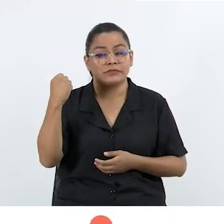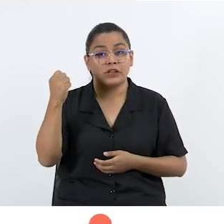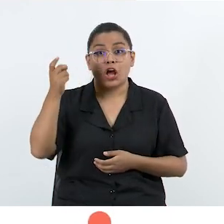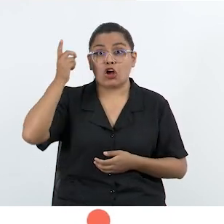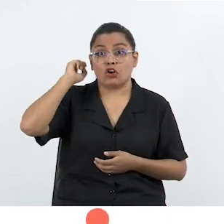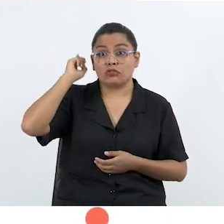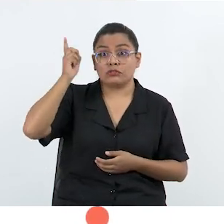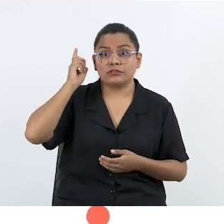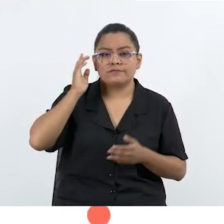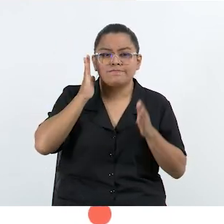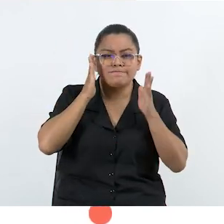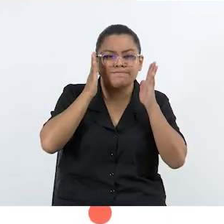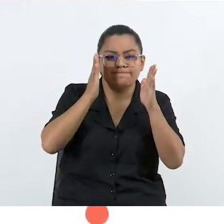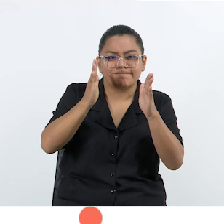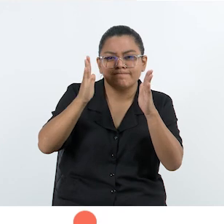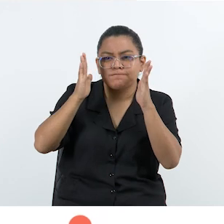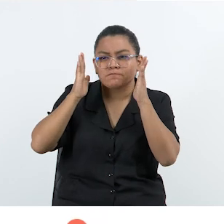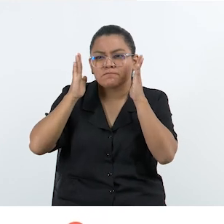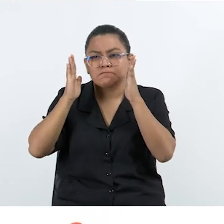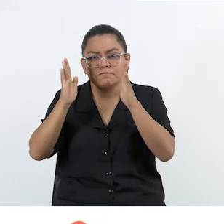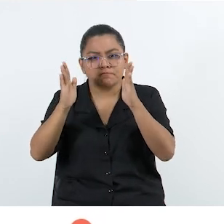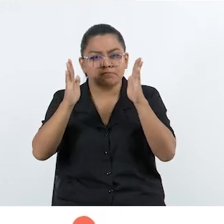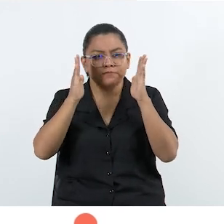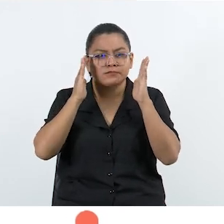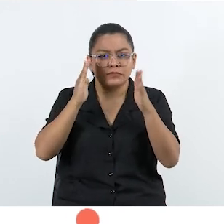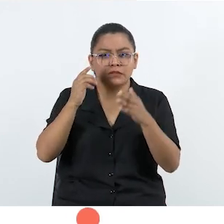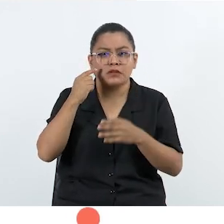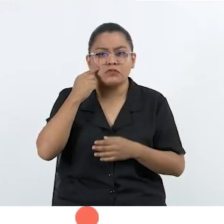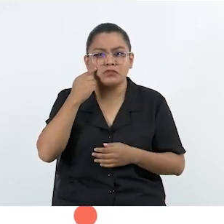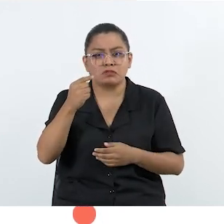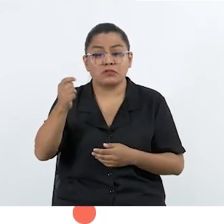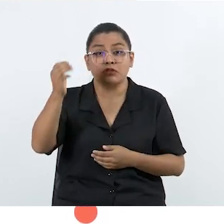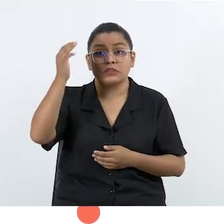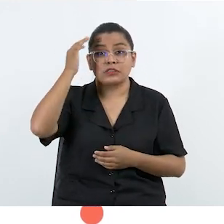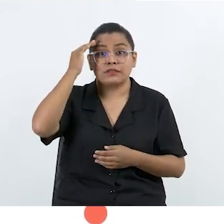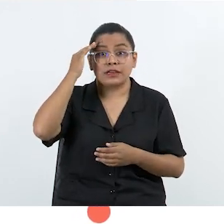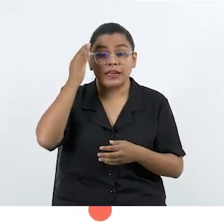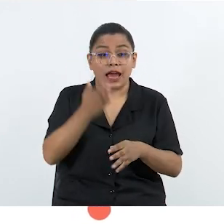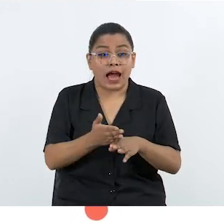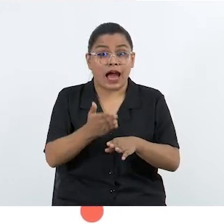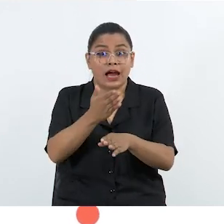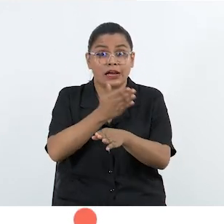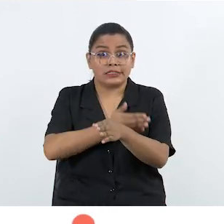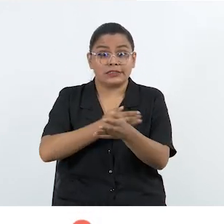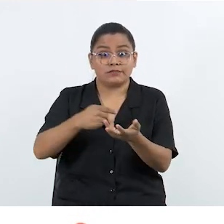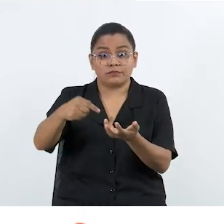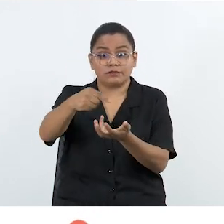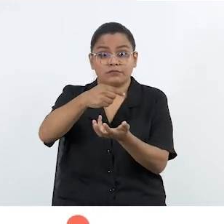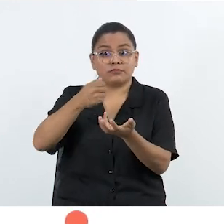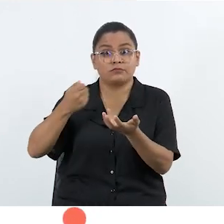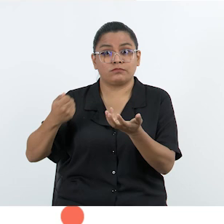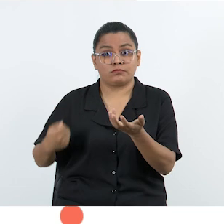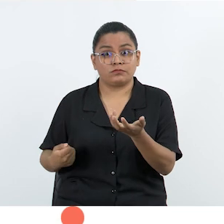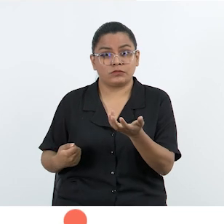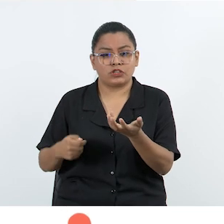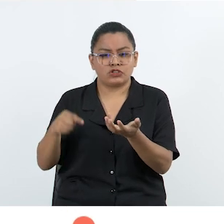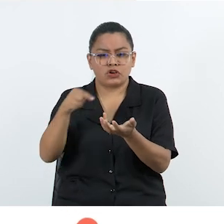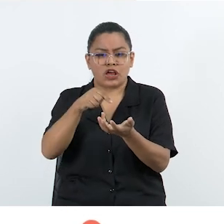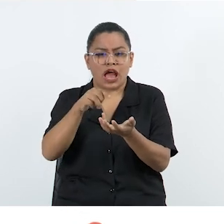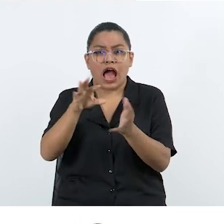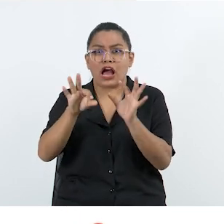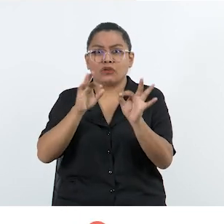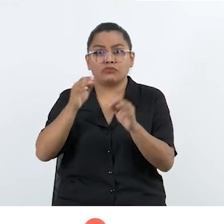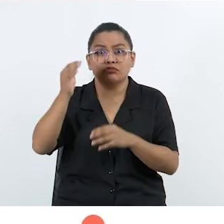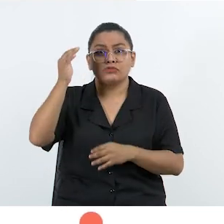es importante que el docente esté atento, revisando cuáles son los saberes previos de los estudiantes